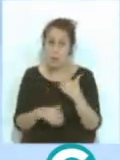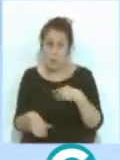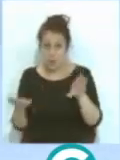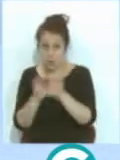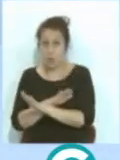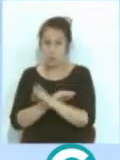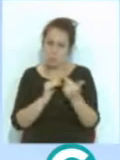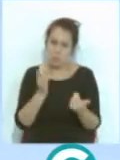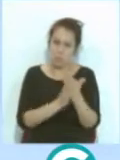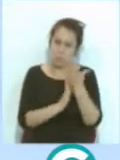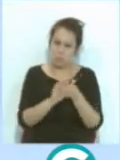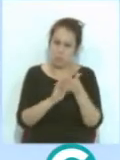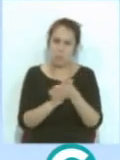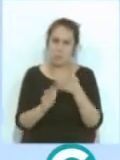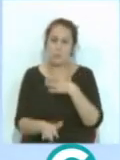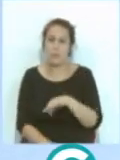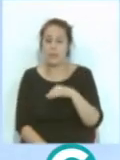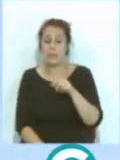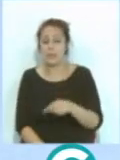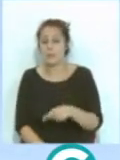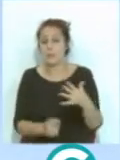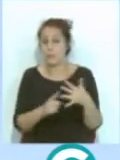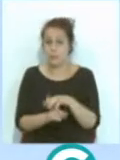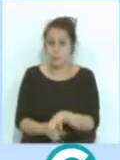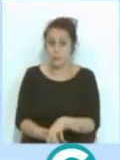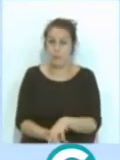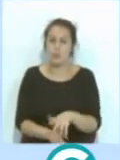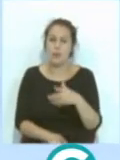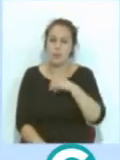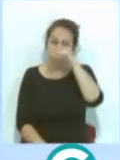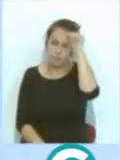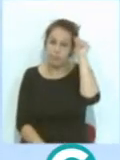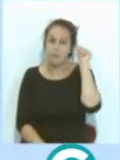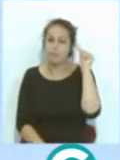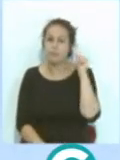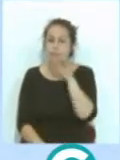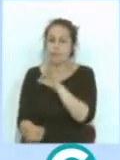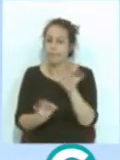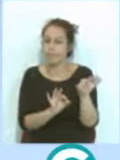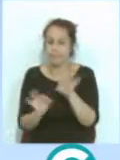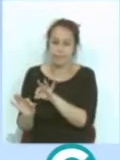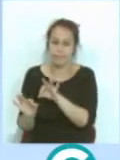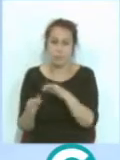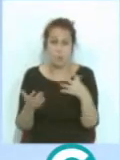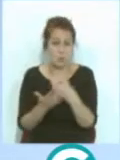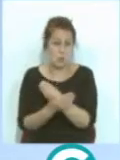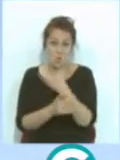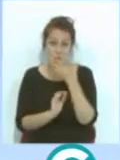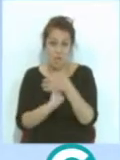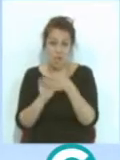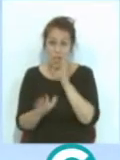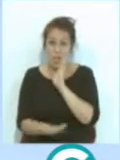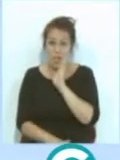noche, y creo que en este caso Álvaro tiene estudiado, creo que todo esto que estamos comentando nosotros